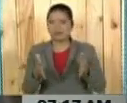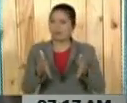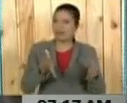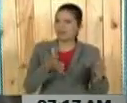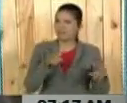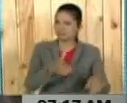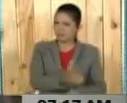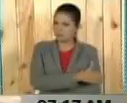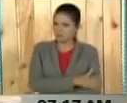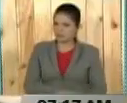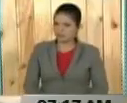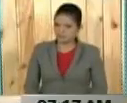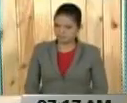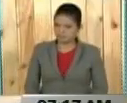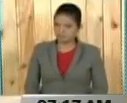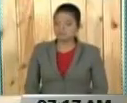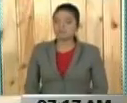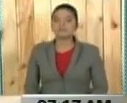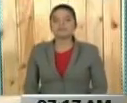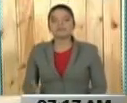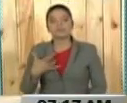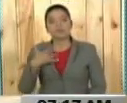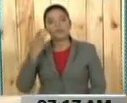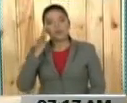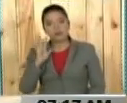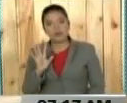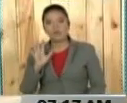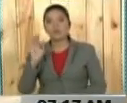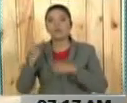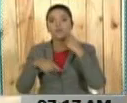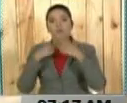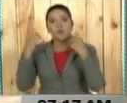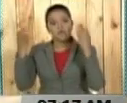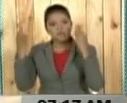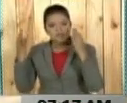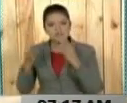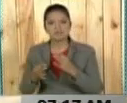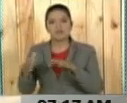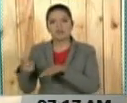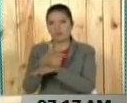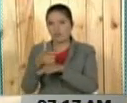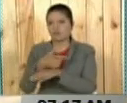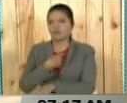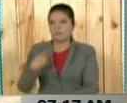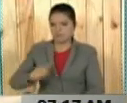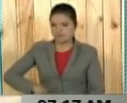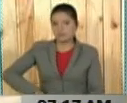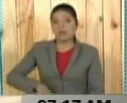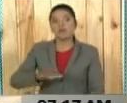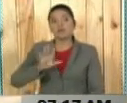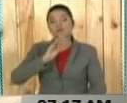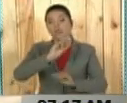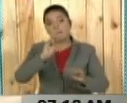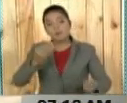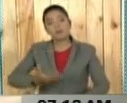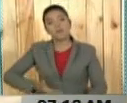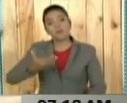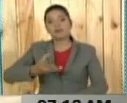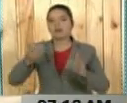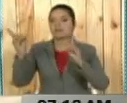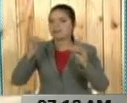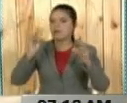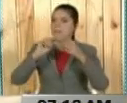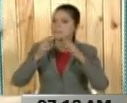oposición? Bueno, mira, yo creo que en el discurso oficial, en el discurso del Ejecutivo, hay un llamado importante al diálogo, a la paz